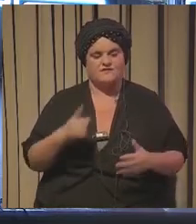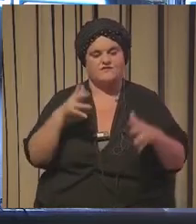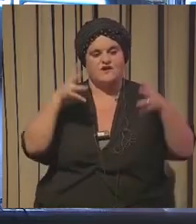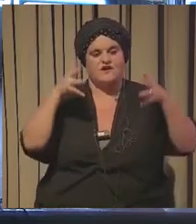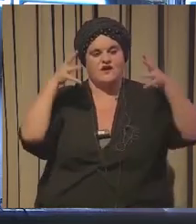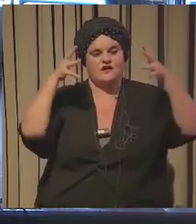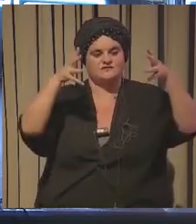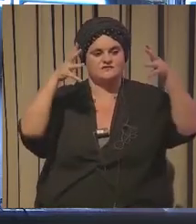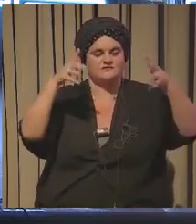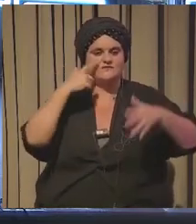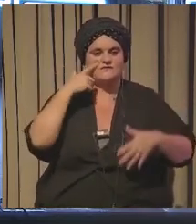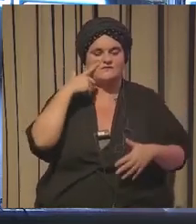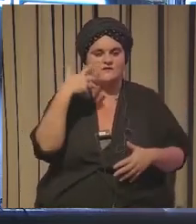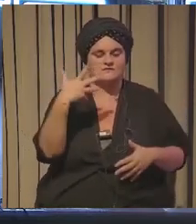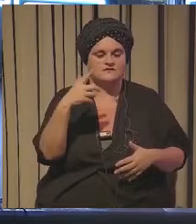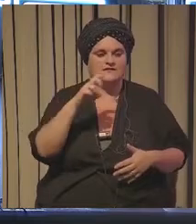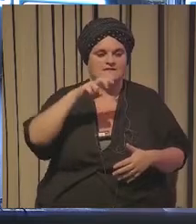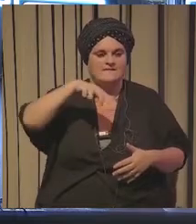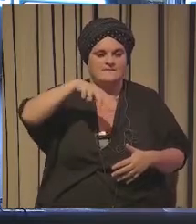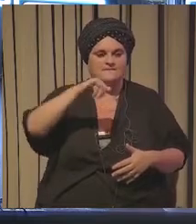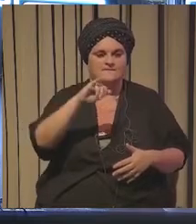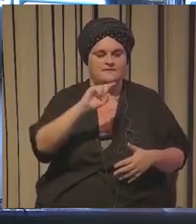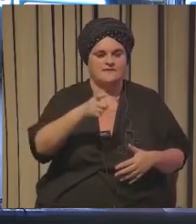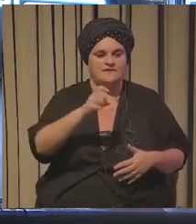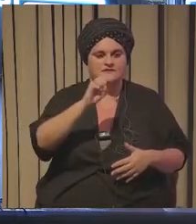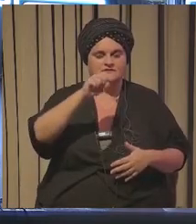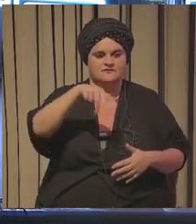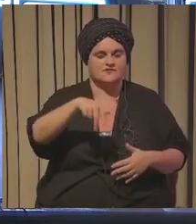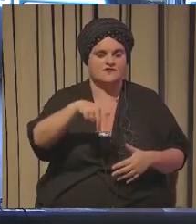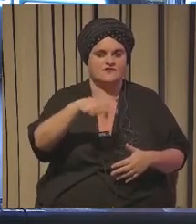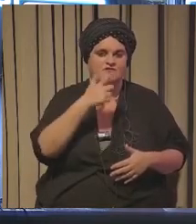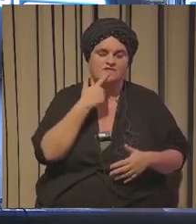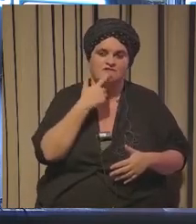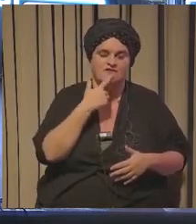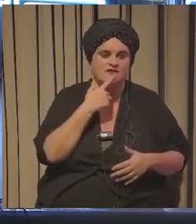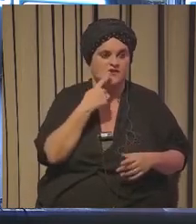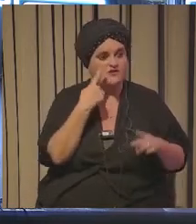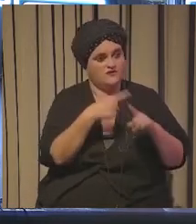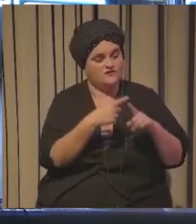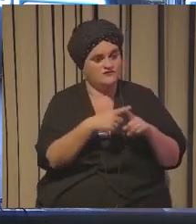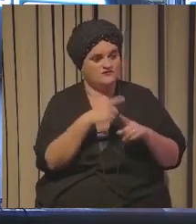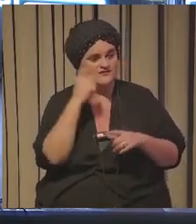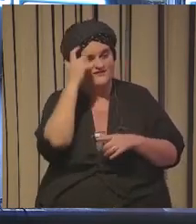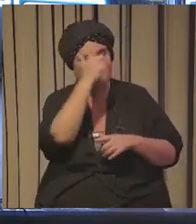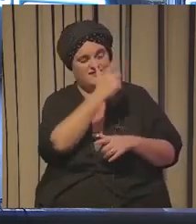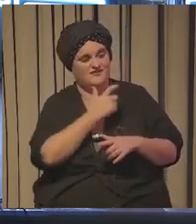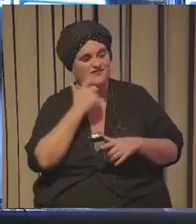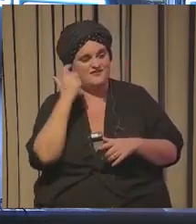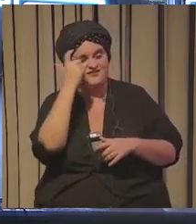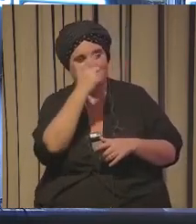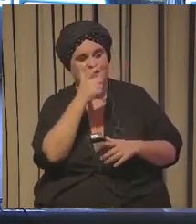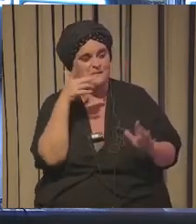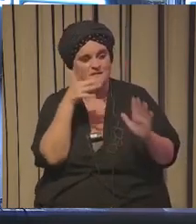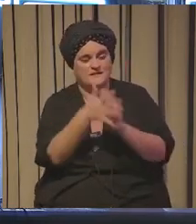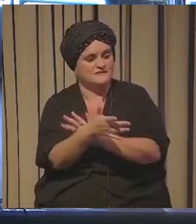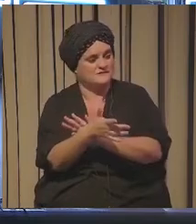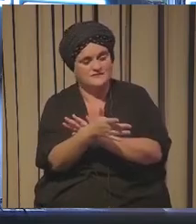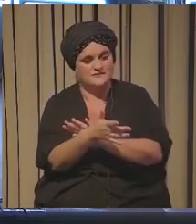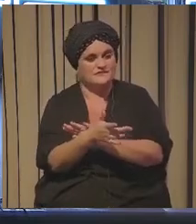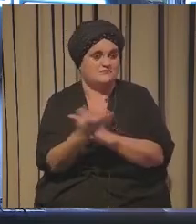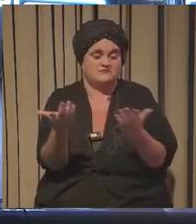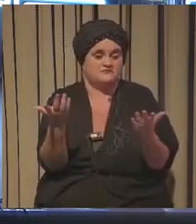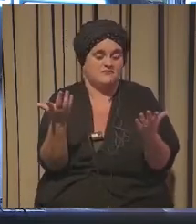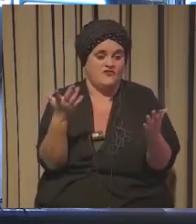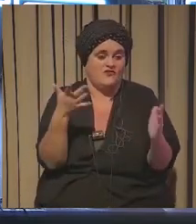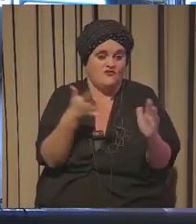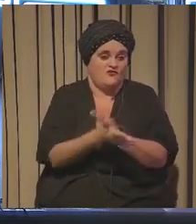Richard Nixon cuando era presidente que decía que las cosas que no pueden durar para siempre no lo harán. Pues